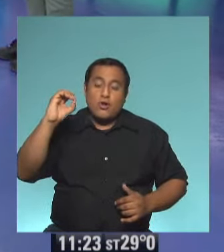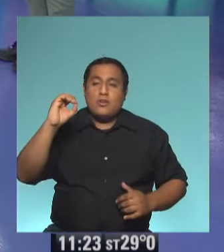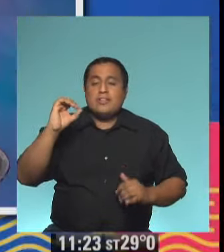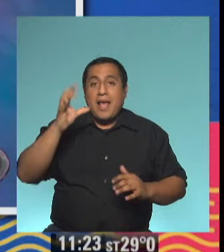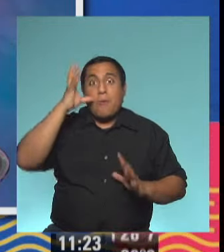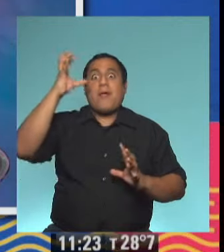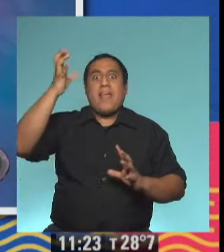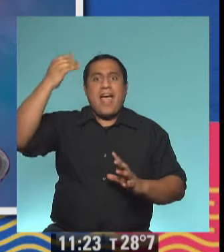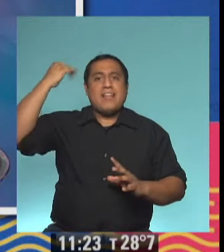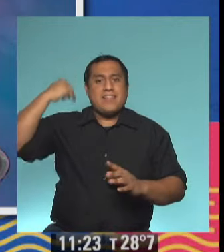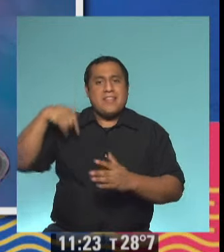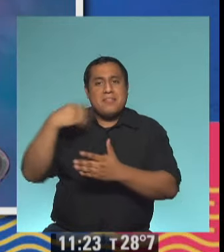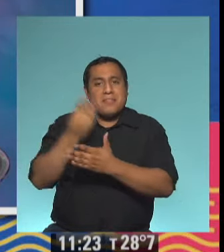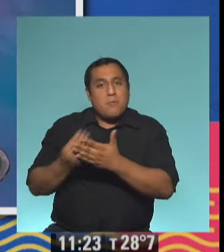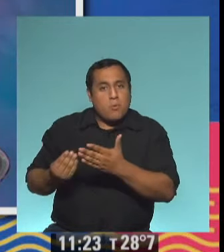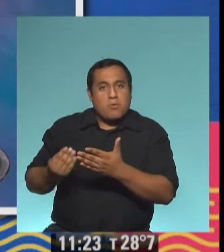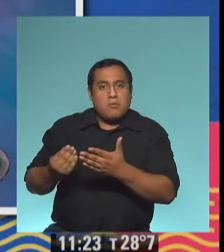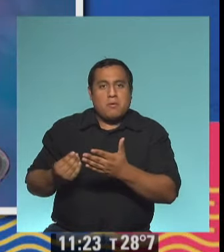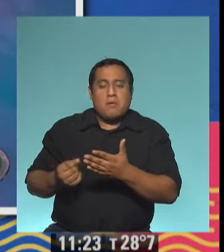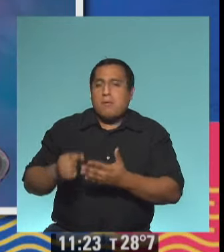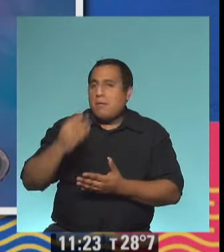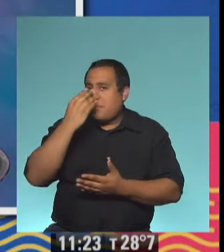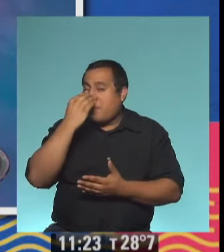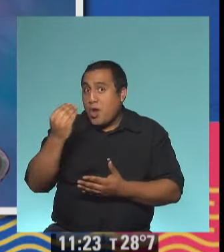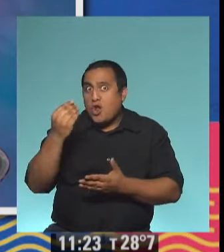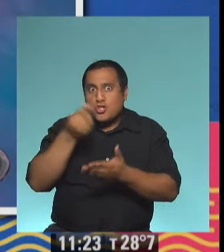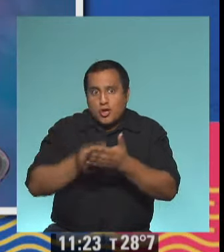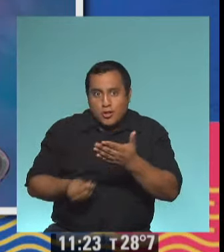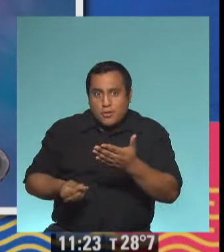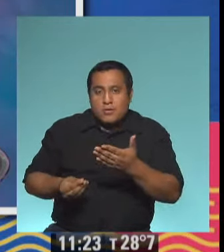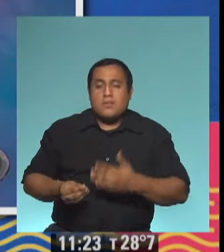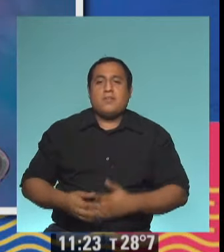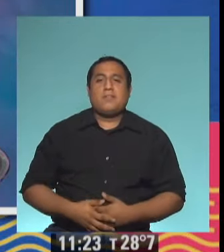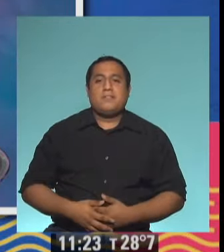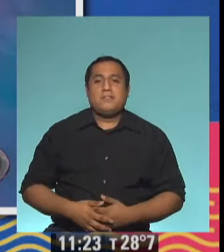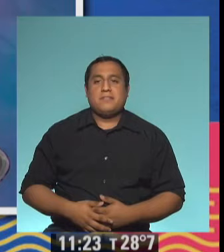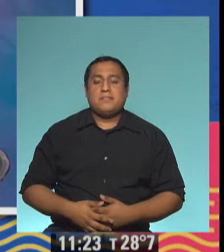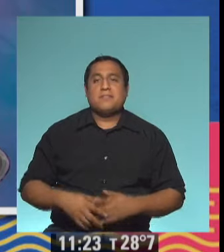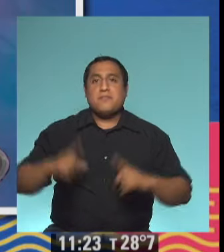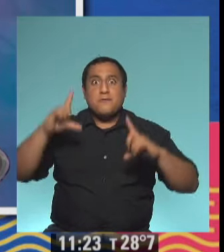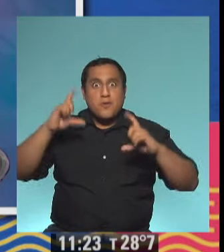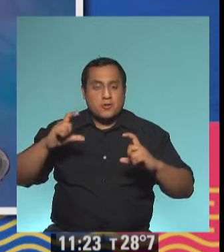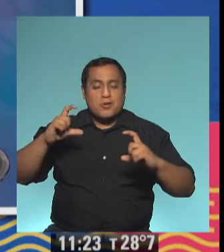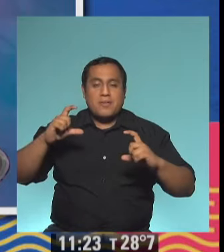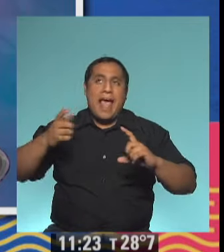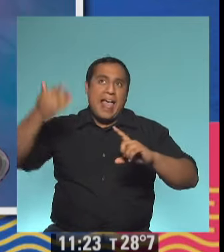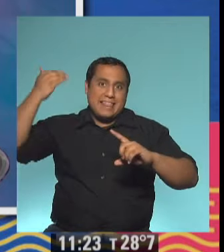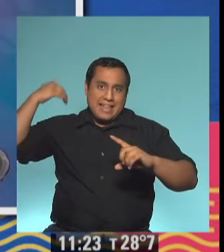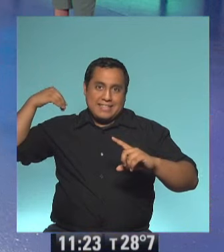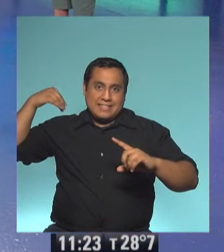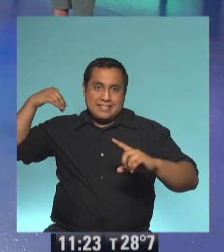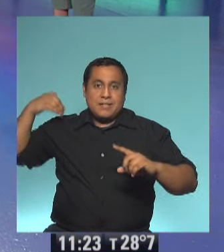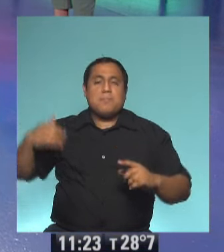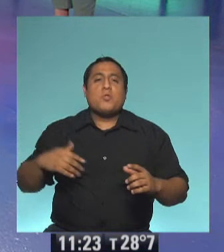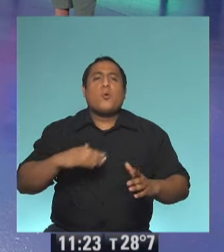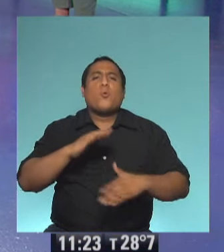que dibujamos nuestros Pinochos. Claro, eso fue para la foto del día. ¿Qué les parece si para la foto de hoy agarramos algún juguete